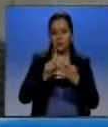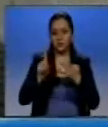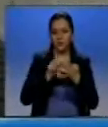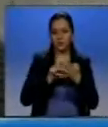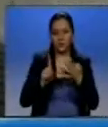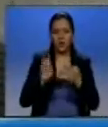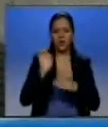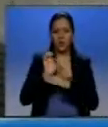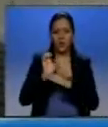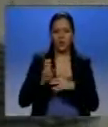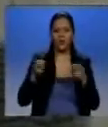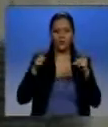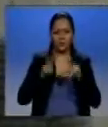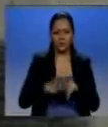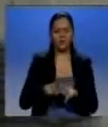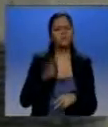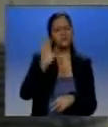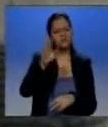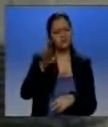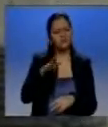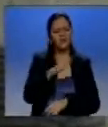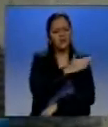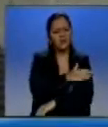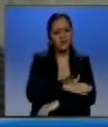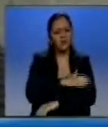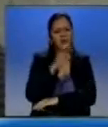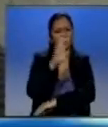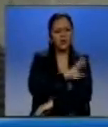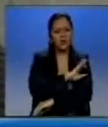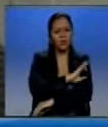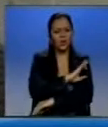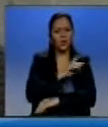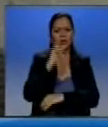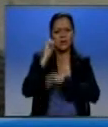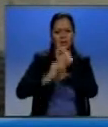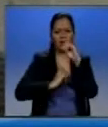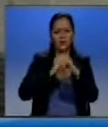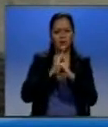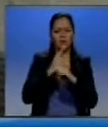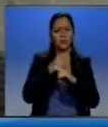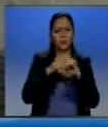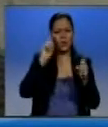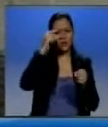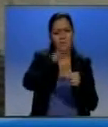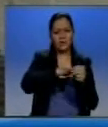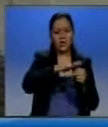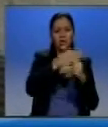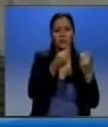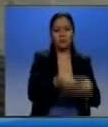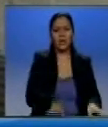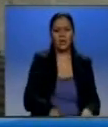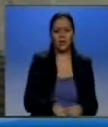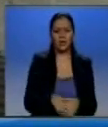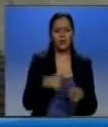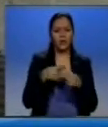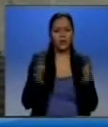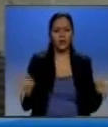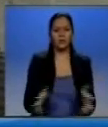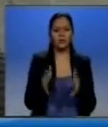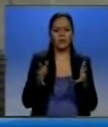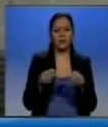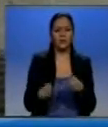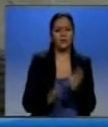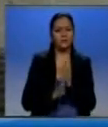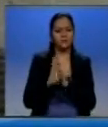Los arbitrajes de inversiones, lo hemos visto, han condenado a los estados por muchas cifras, pero no han servido ni para promover inversión ni necesariamente para